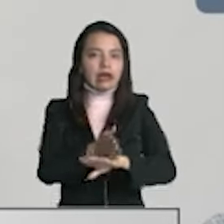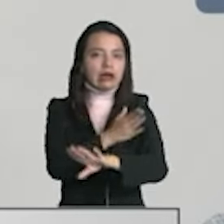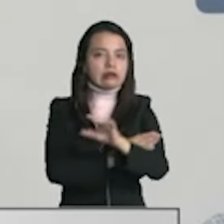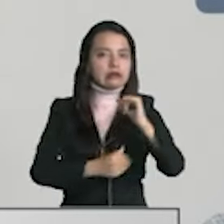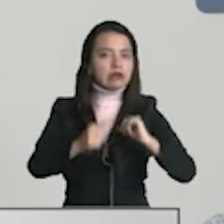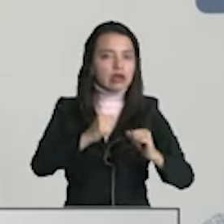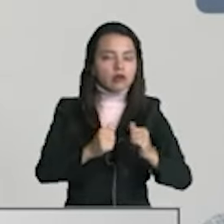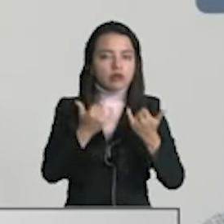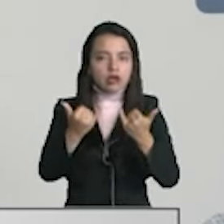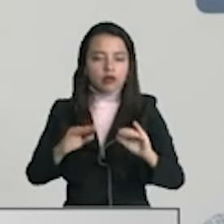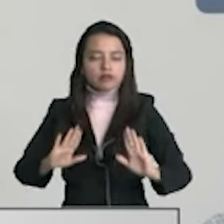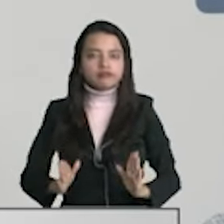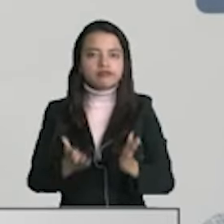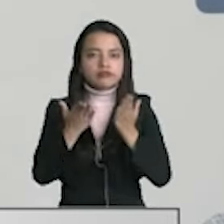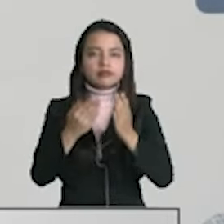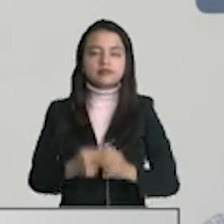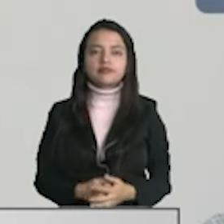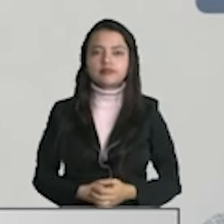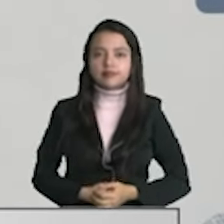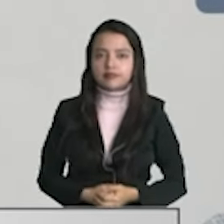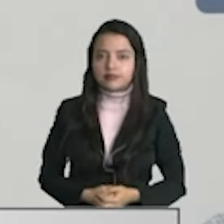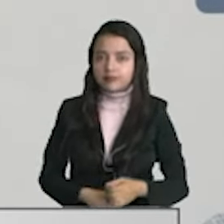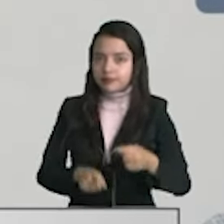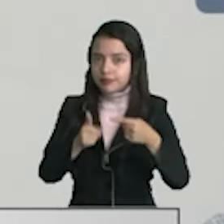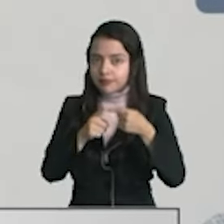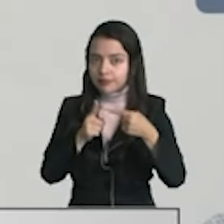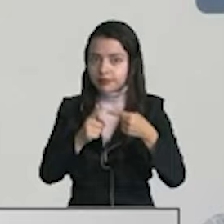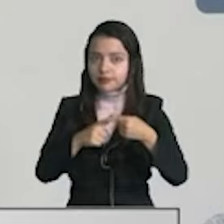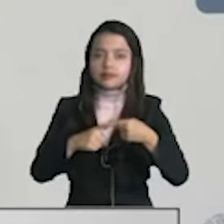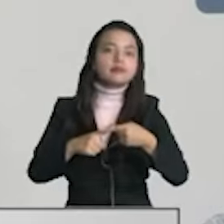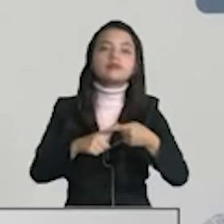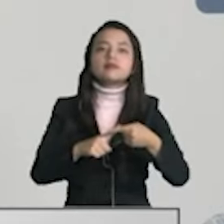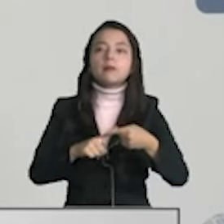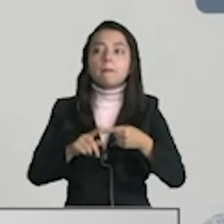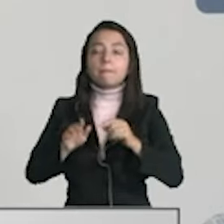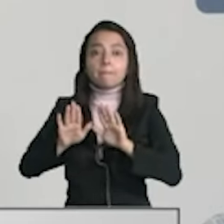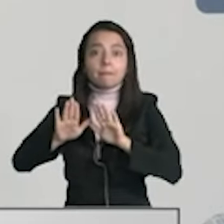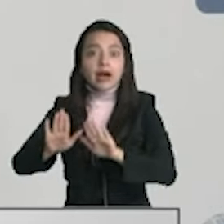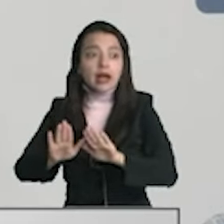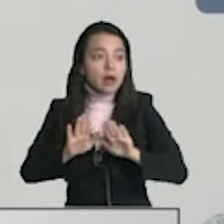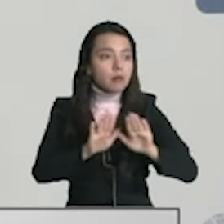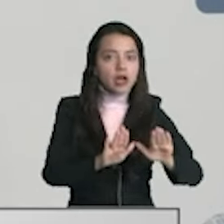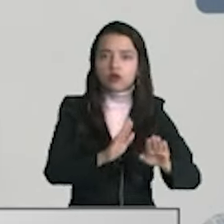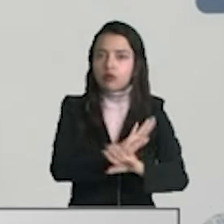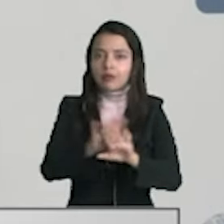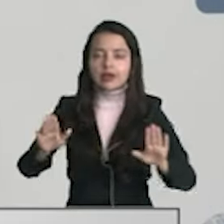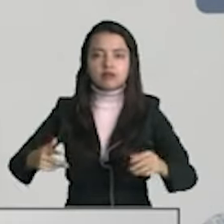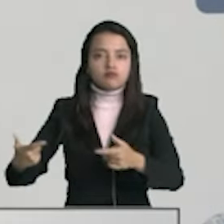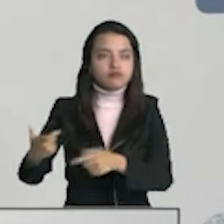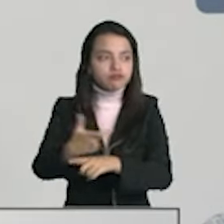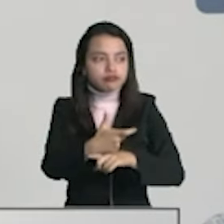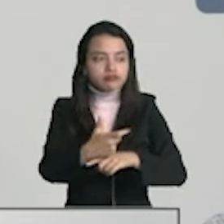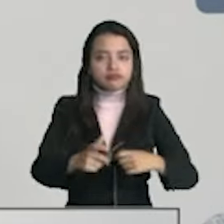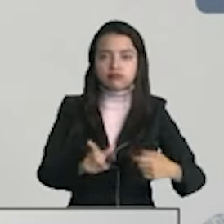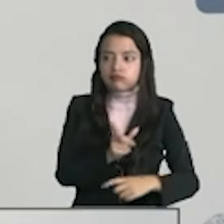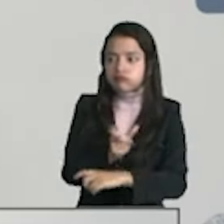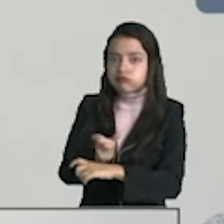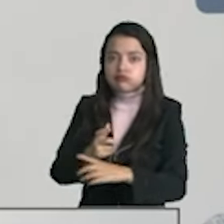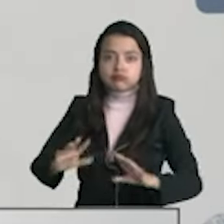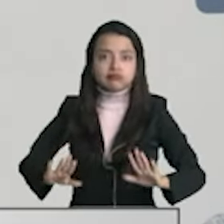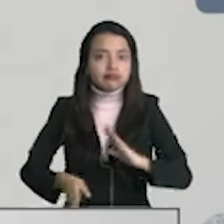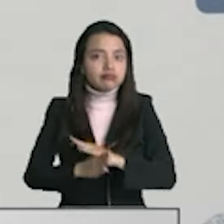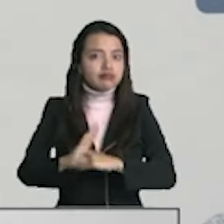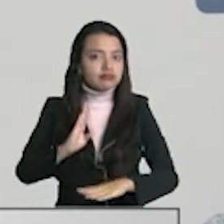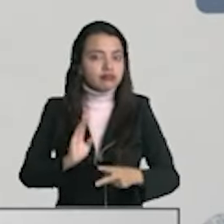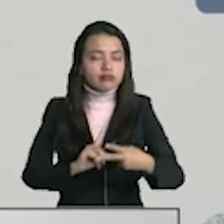heridos. Dos importantes noticias entonces. La primera, que no habrá más cese al fuego con el Estado Mayor Central en el suroccidente del país. Y la segunda